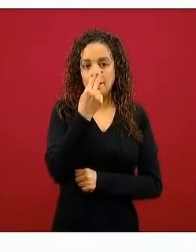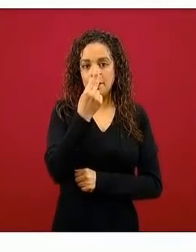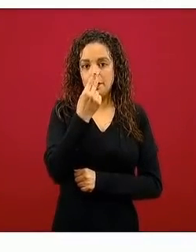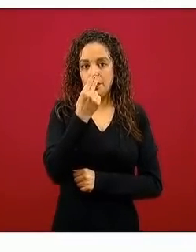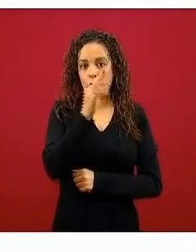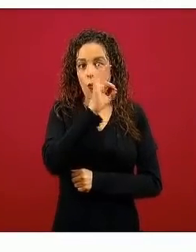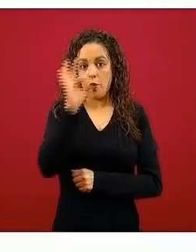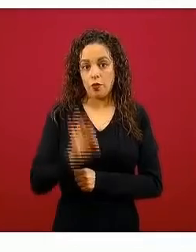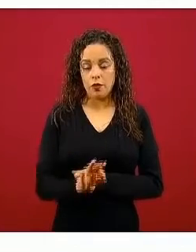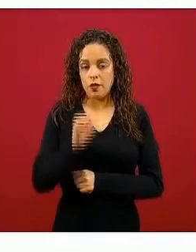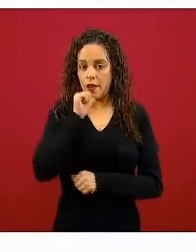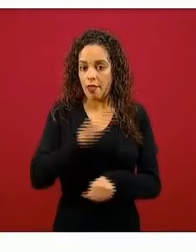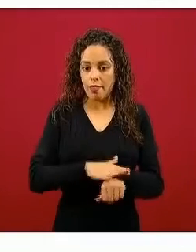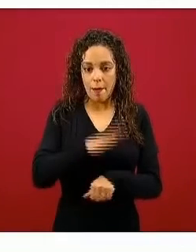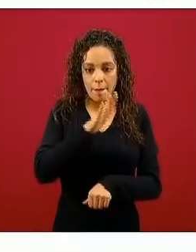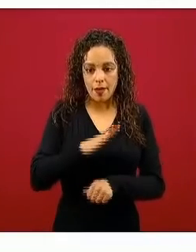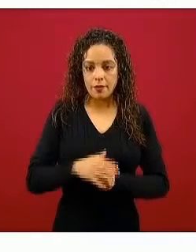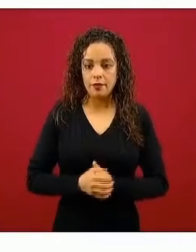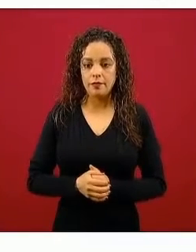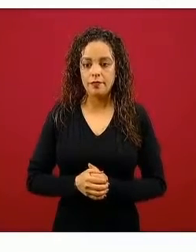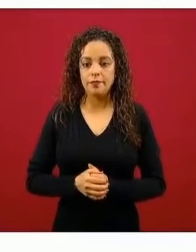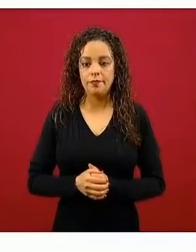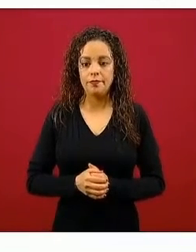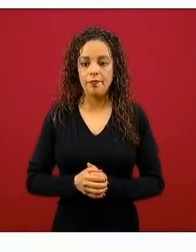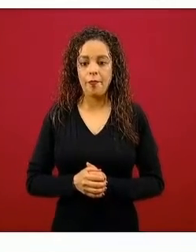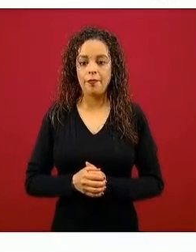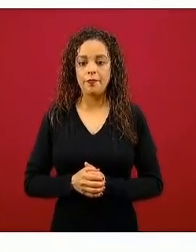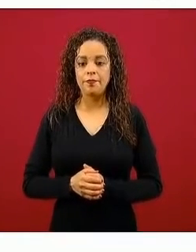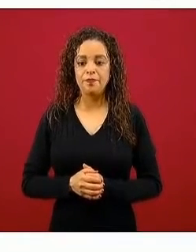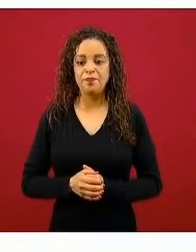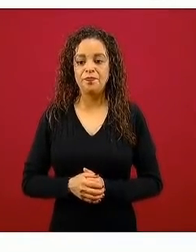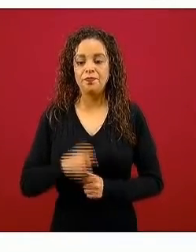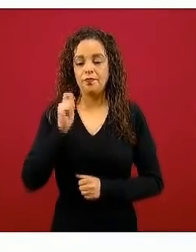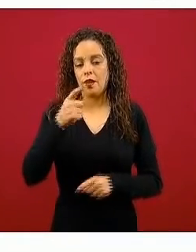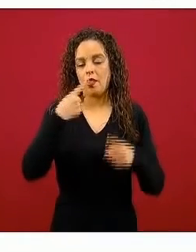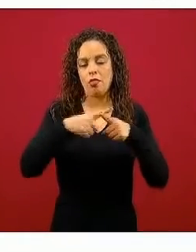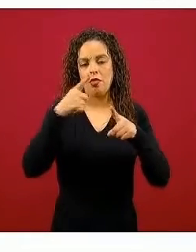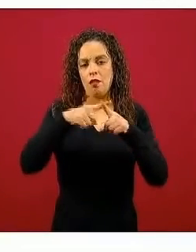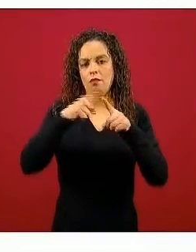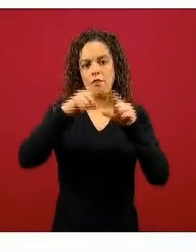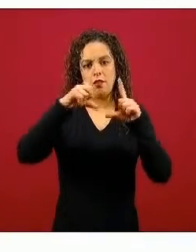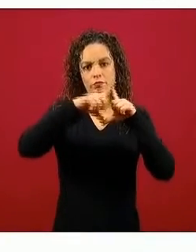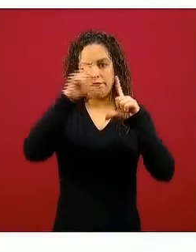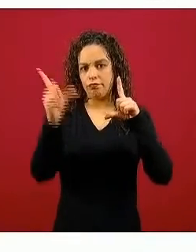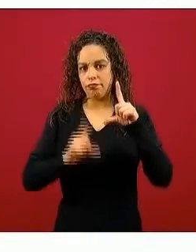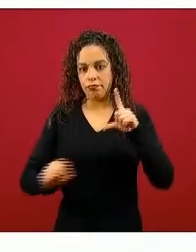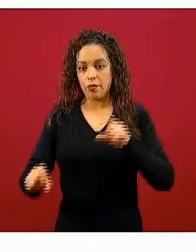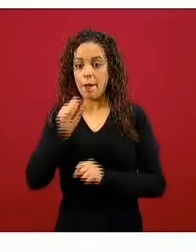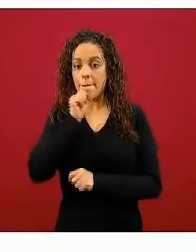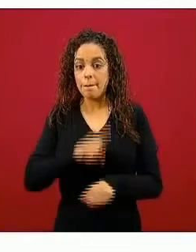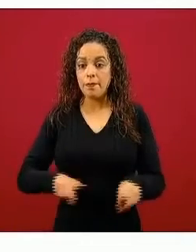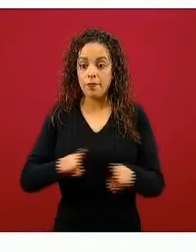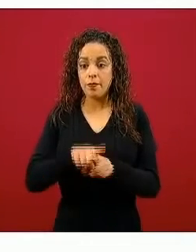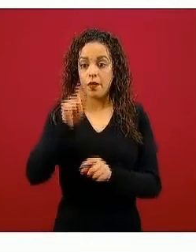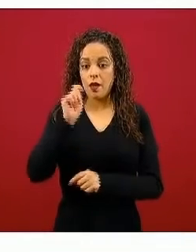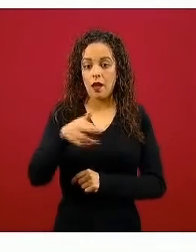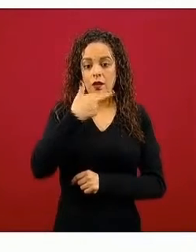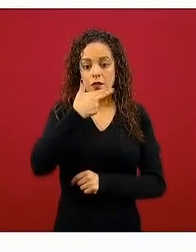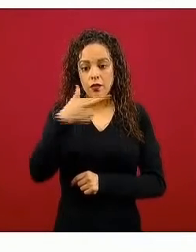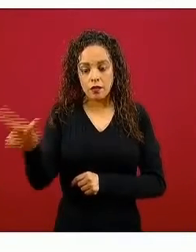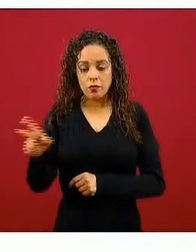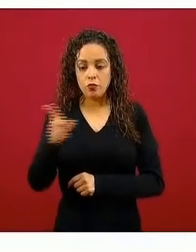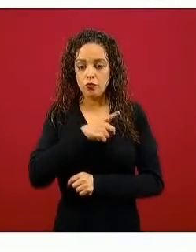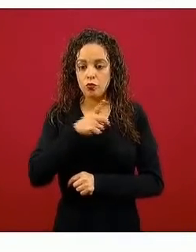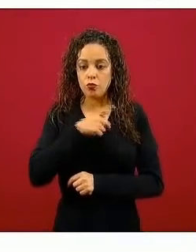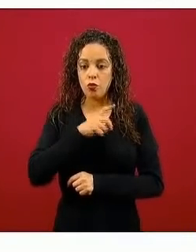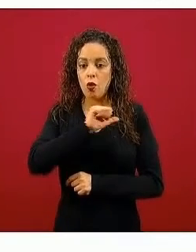a personas que están realizando trabajos esenciales en las diferentes partes de México. Asimismo, los restaurantes solamente deben de brindar servicios